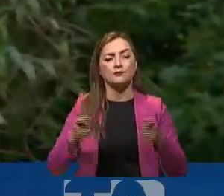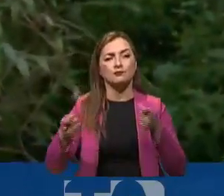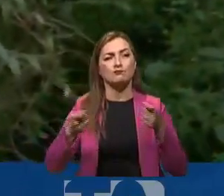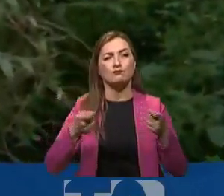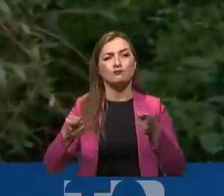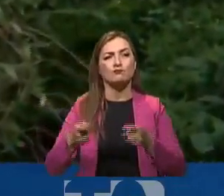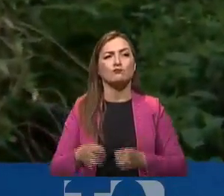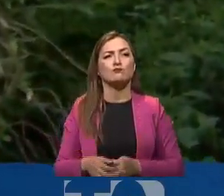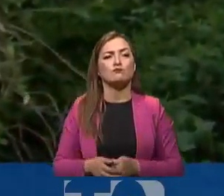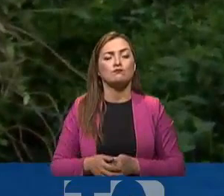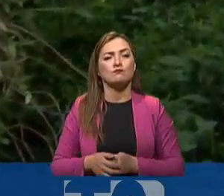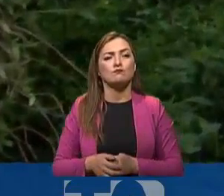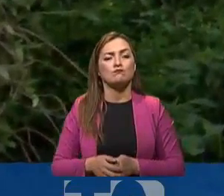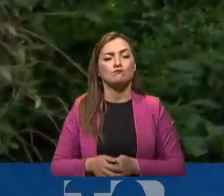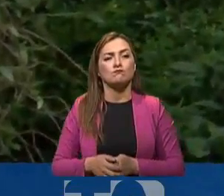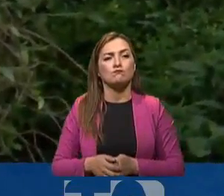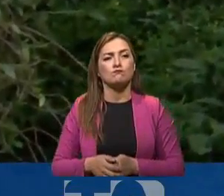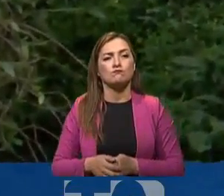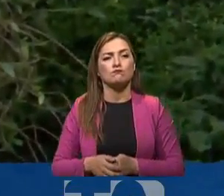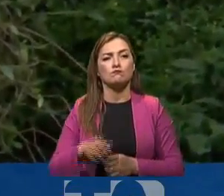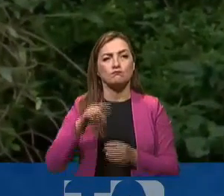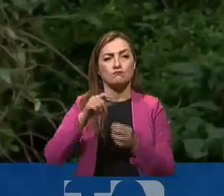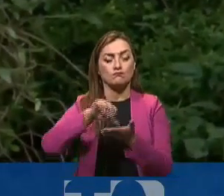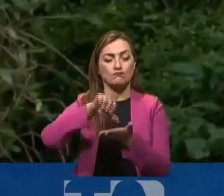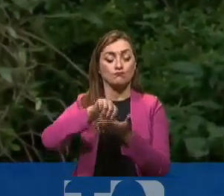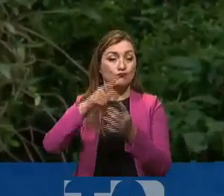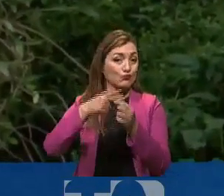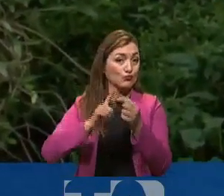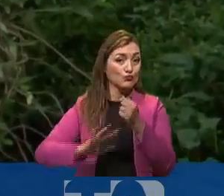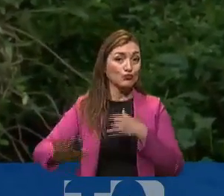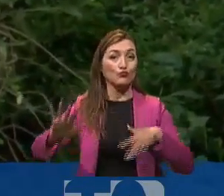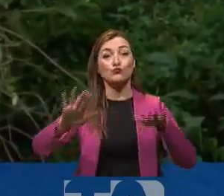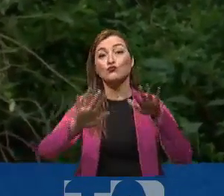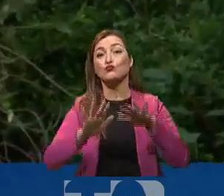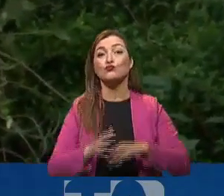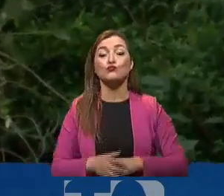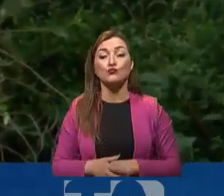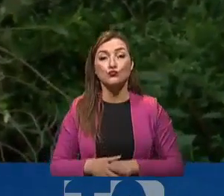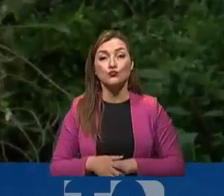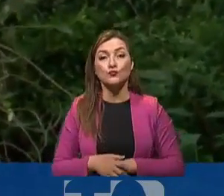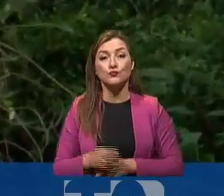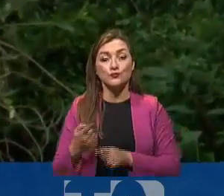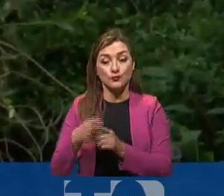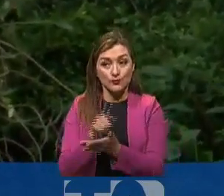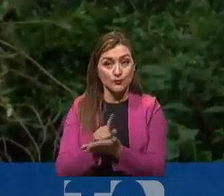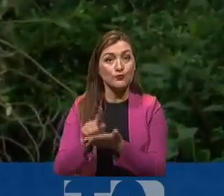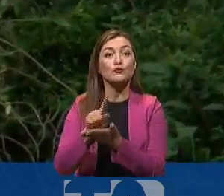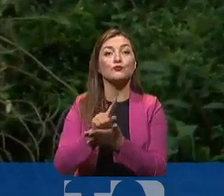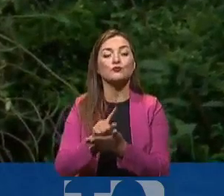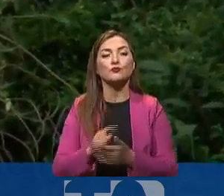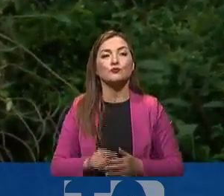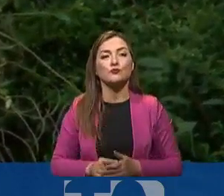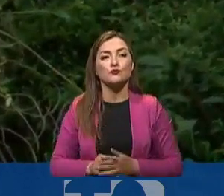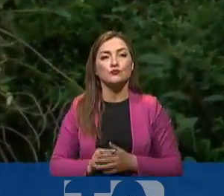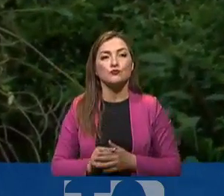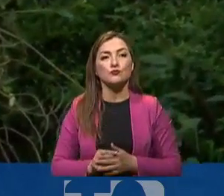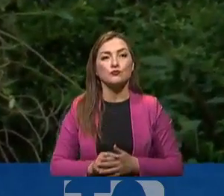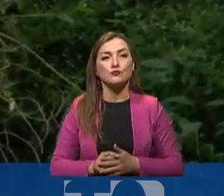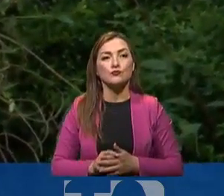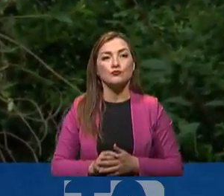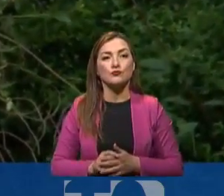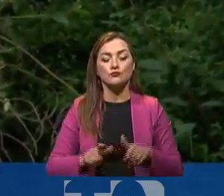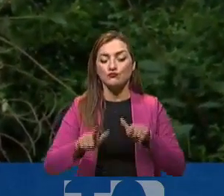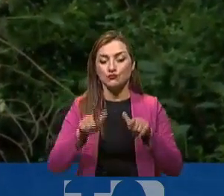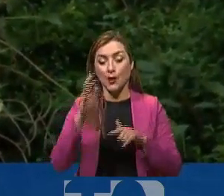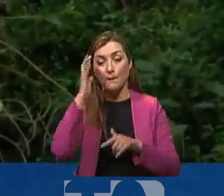operativos que se ejecutan en toda la ciudad. Y este llamado también es al resto de comandantes de otros distritos para que también se preocupen por estos